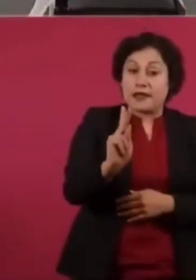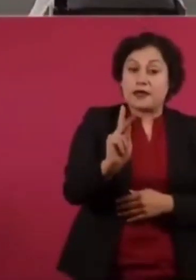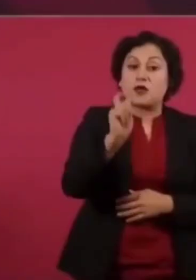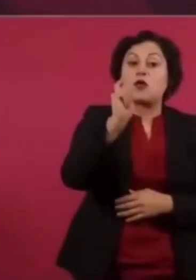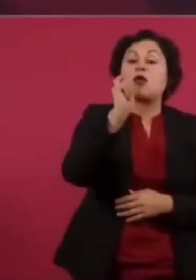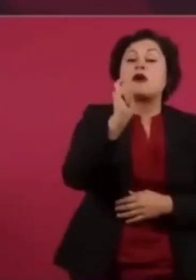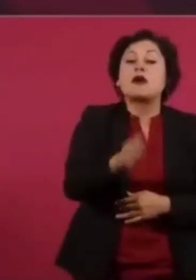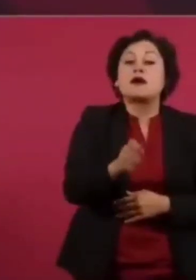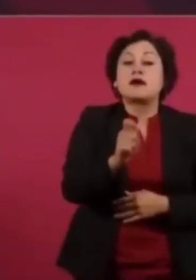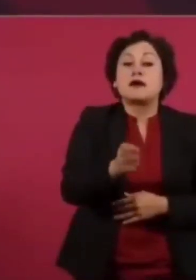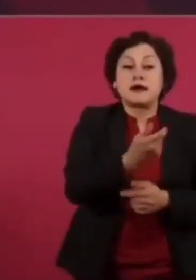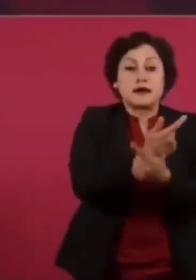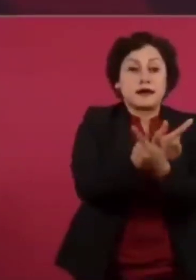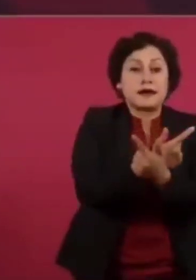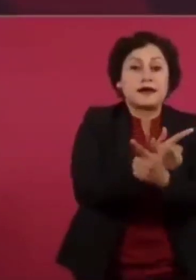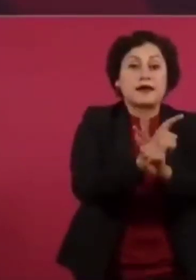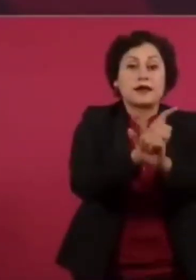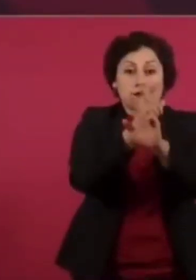Pero estar a favor de las libertades en serio,